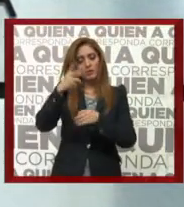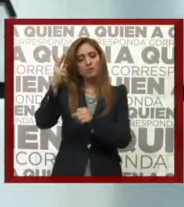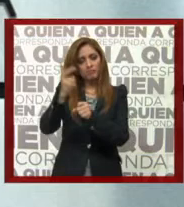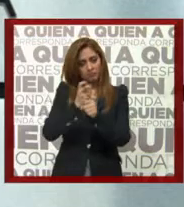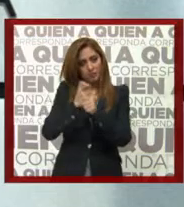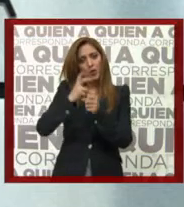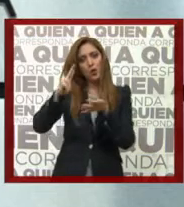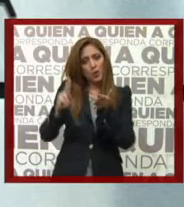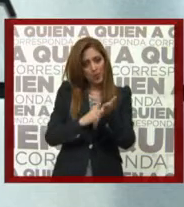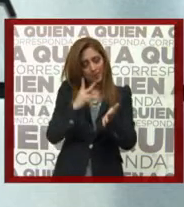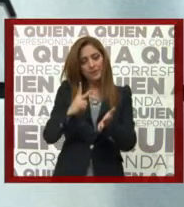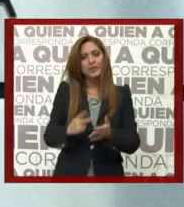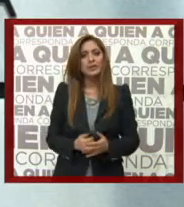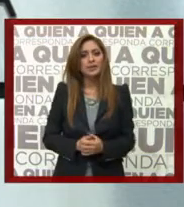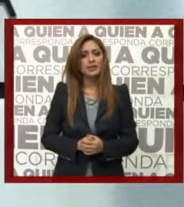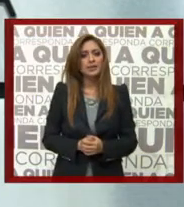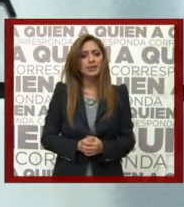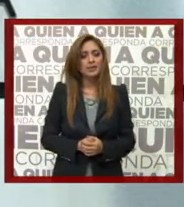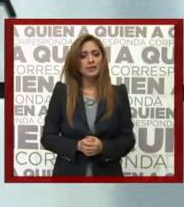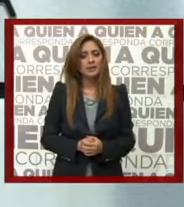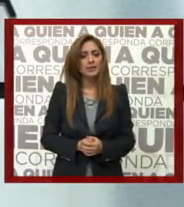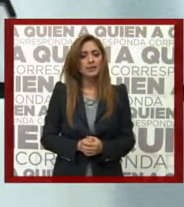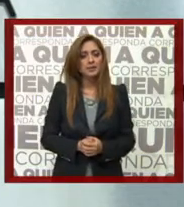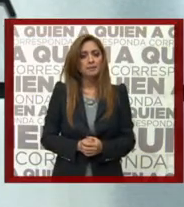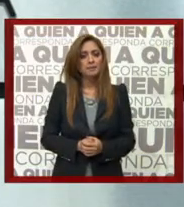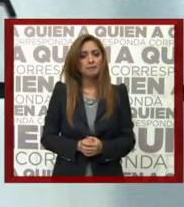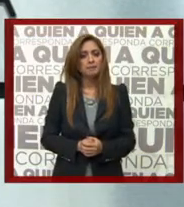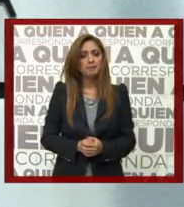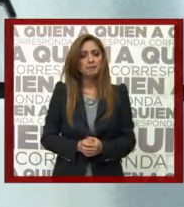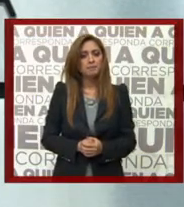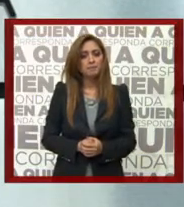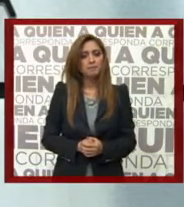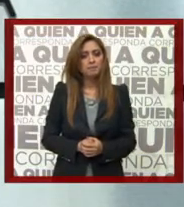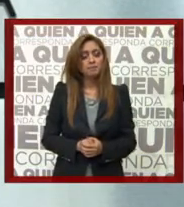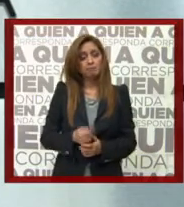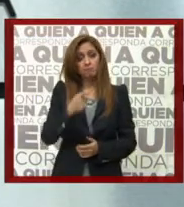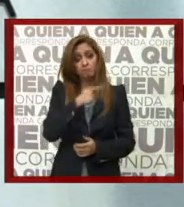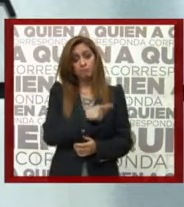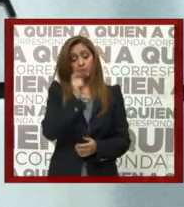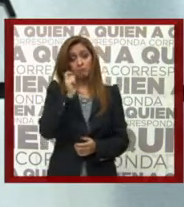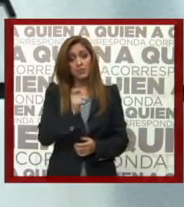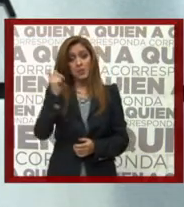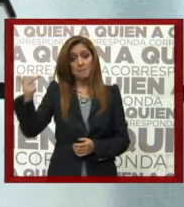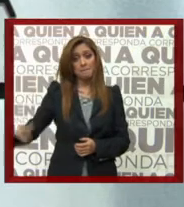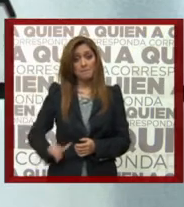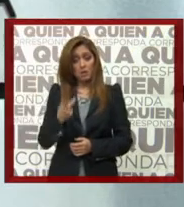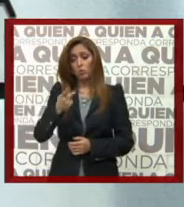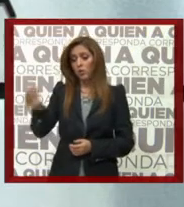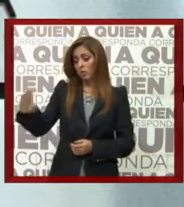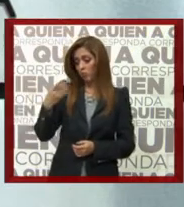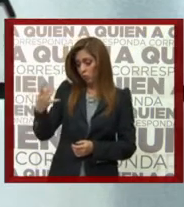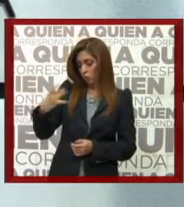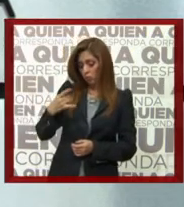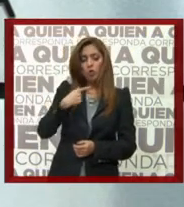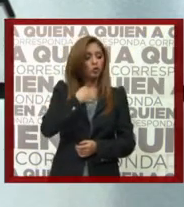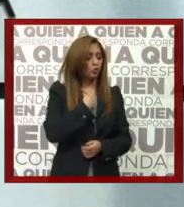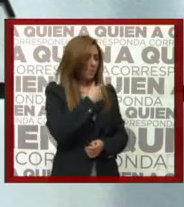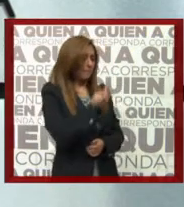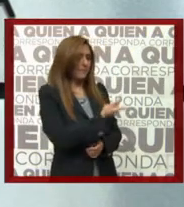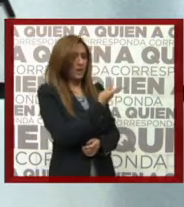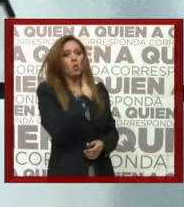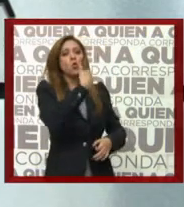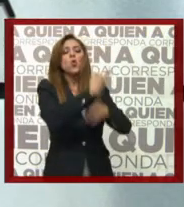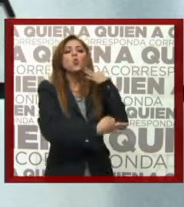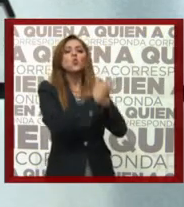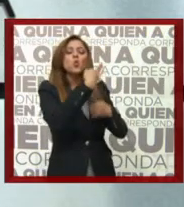bien. Volvemos a hacerlo con ella. Lau Morales, no, son sus preguntas las que voy realizando yo. Muchas de estas preguntas las